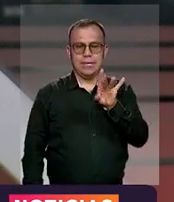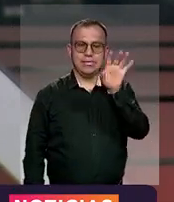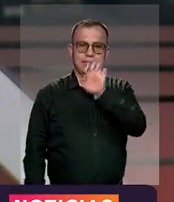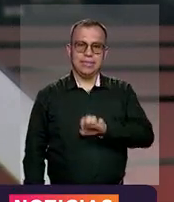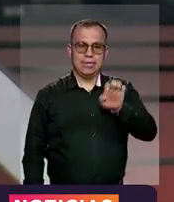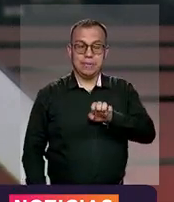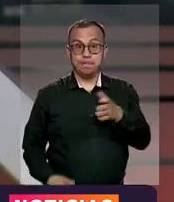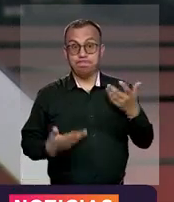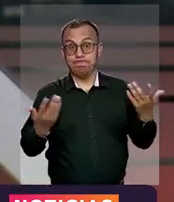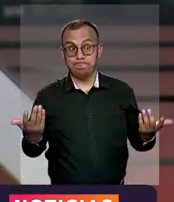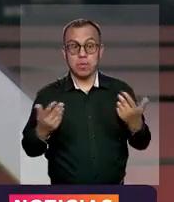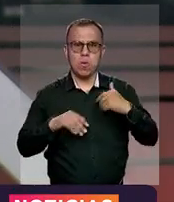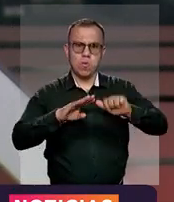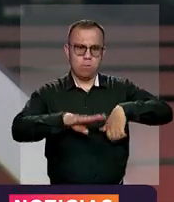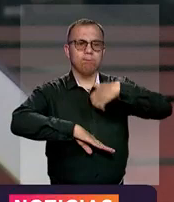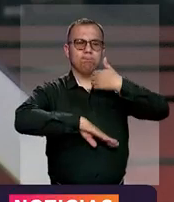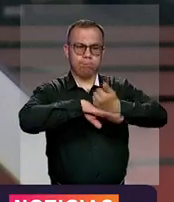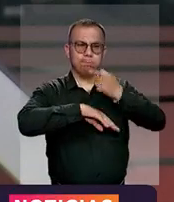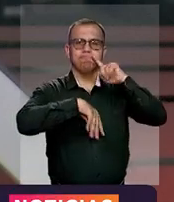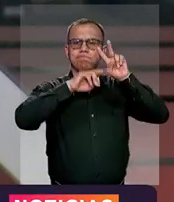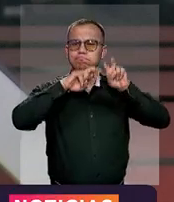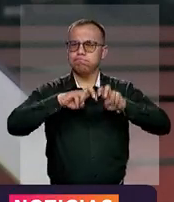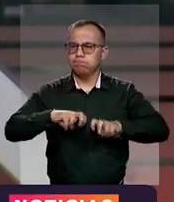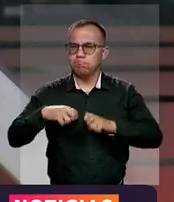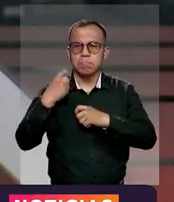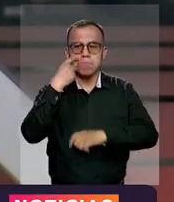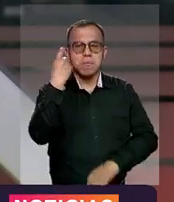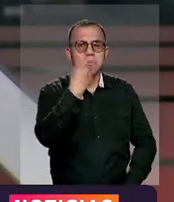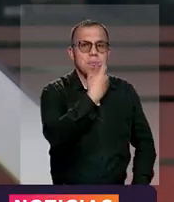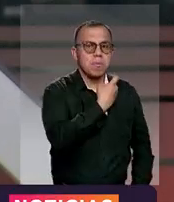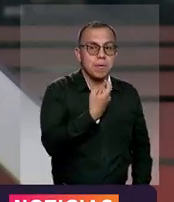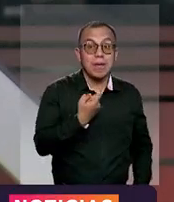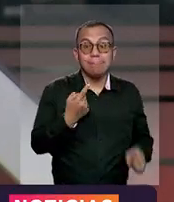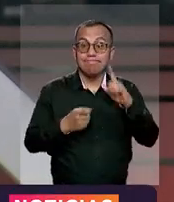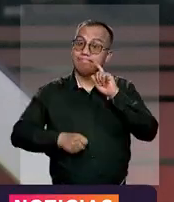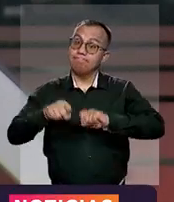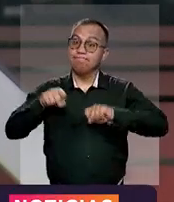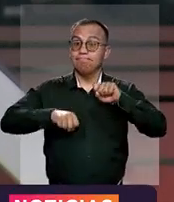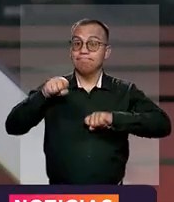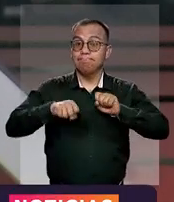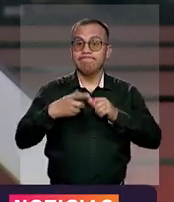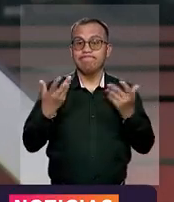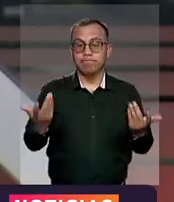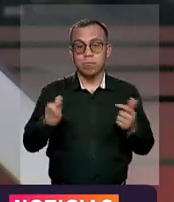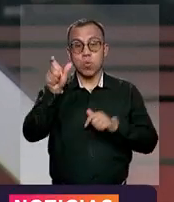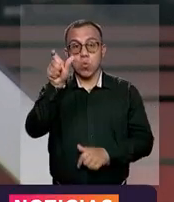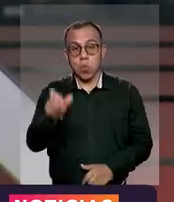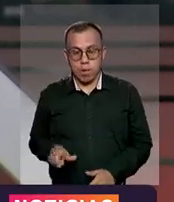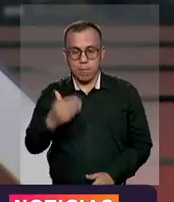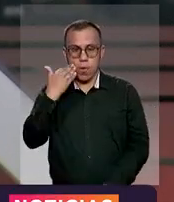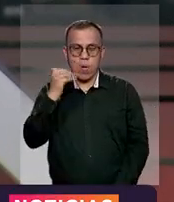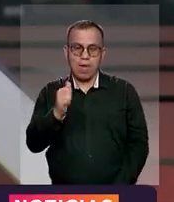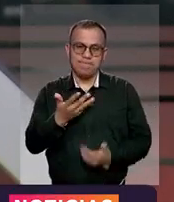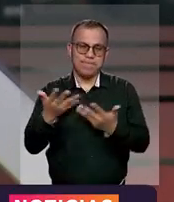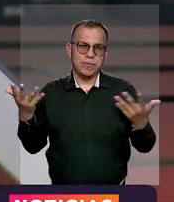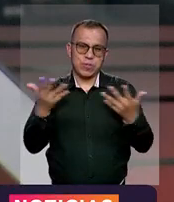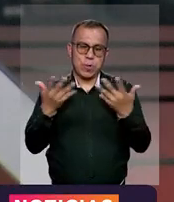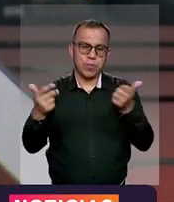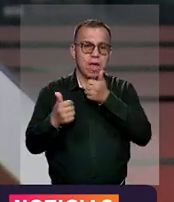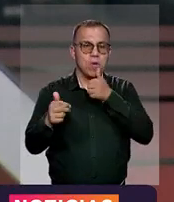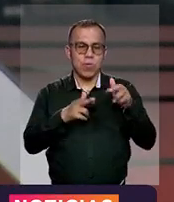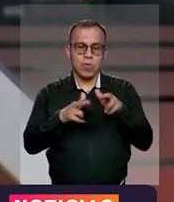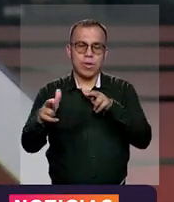enero. Las autoridades adelantan operativos de búsqueda ante la posibilidad de que el cuerpo de la menor se encuentre en el